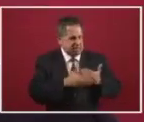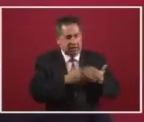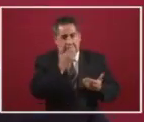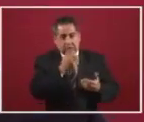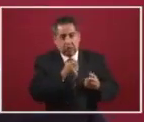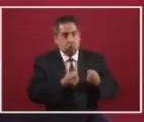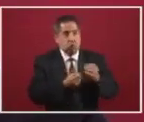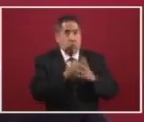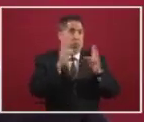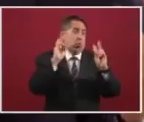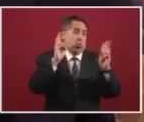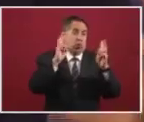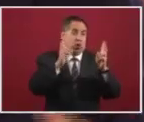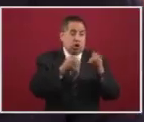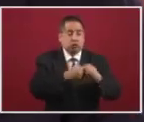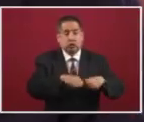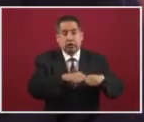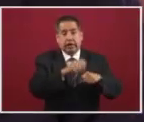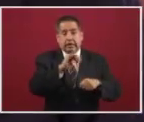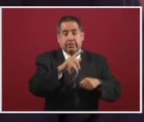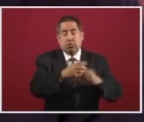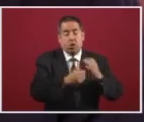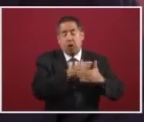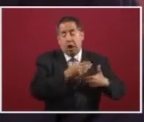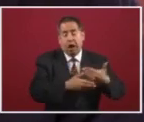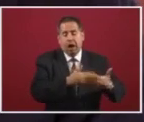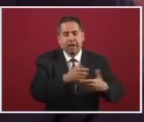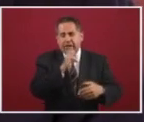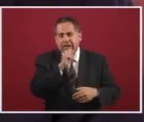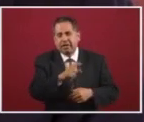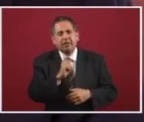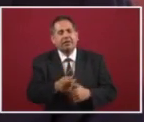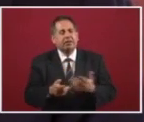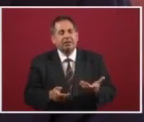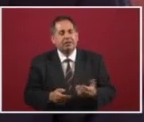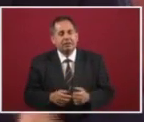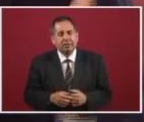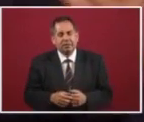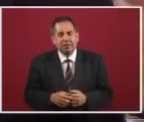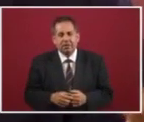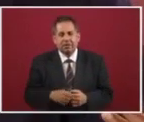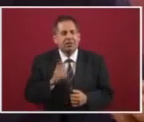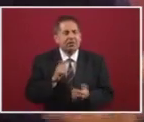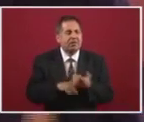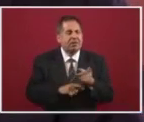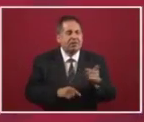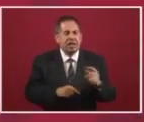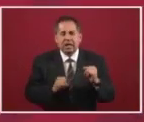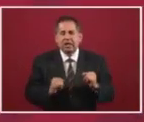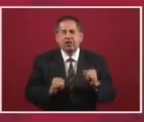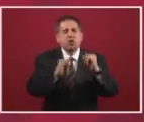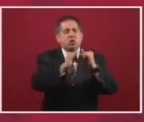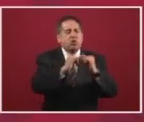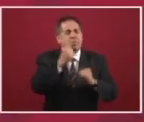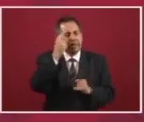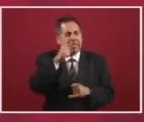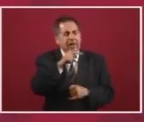de la llamada sociedad civil, lo de el Instituto